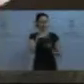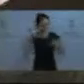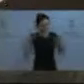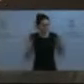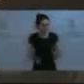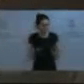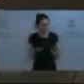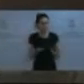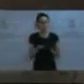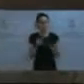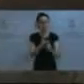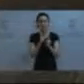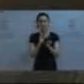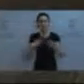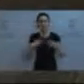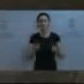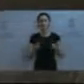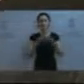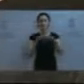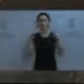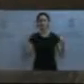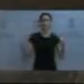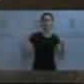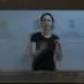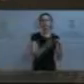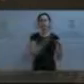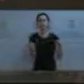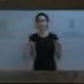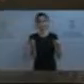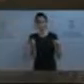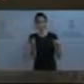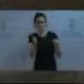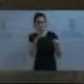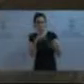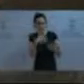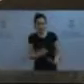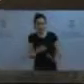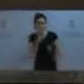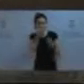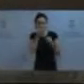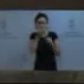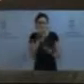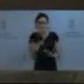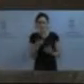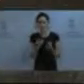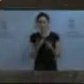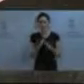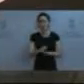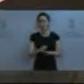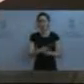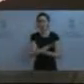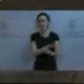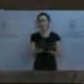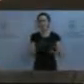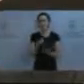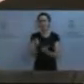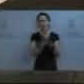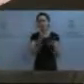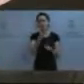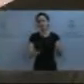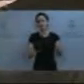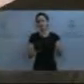el transporte sanitario del Oriente está, y consideramos, convenientemente dotado para cubrir las necesidades de los